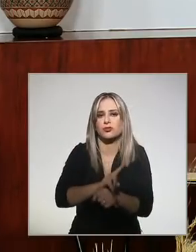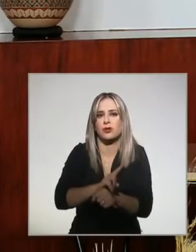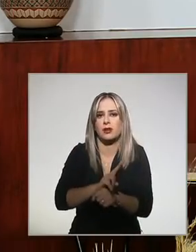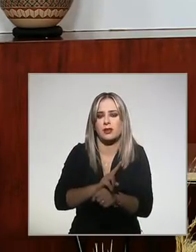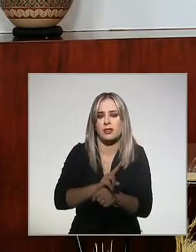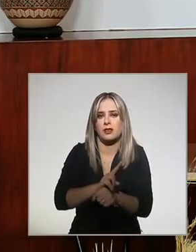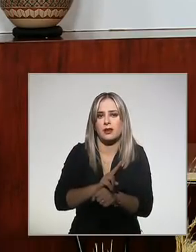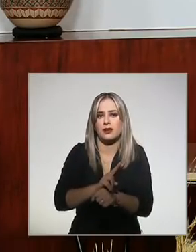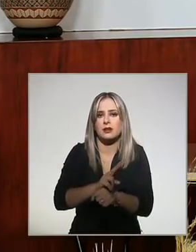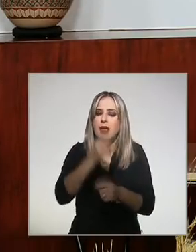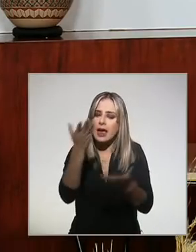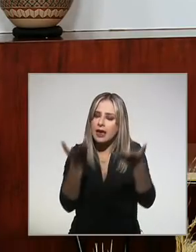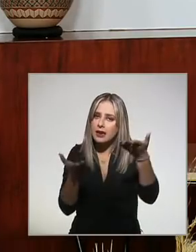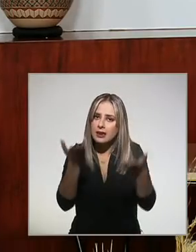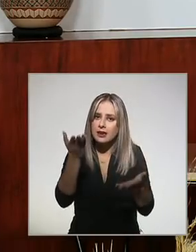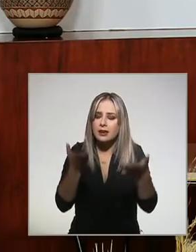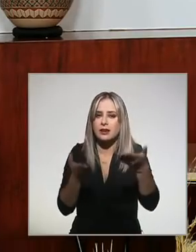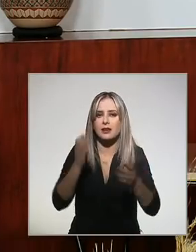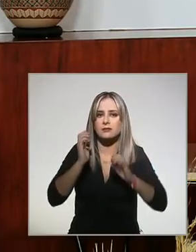una forma de